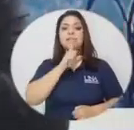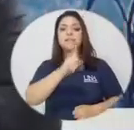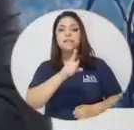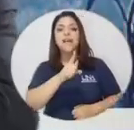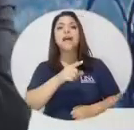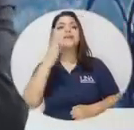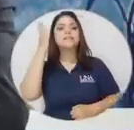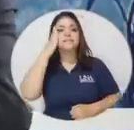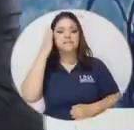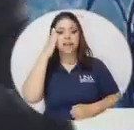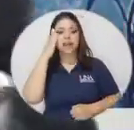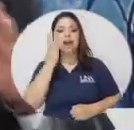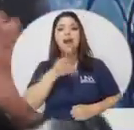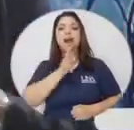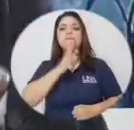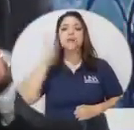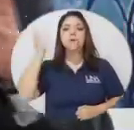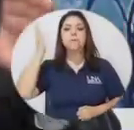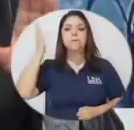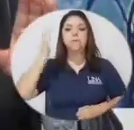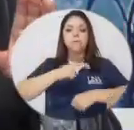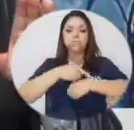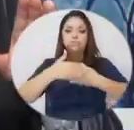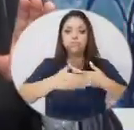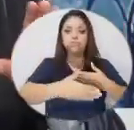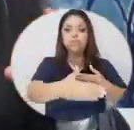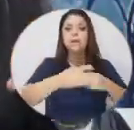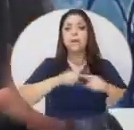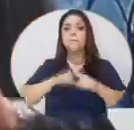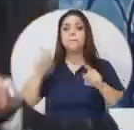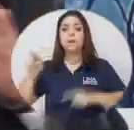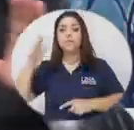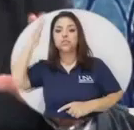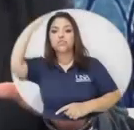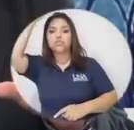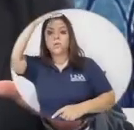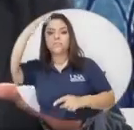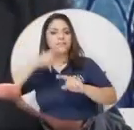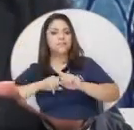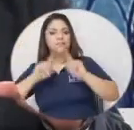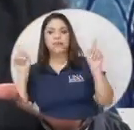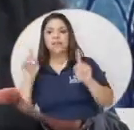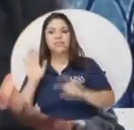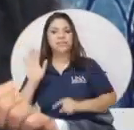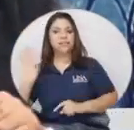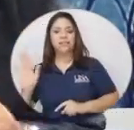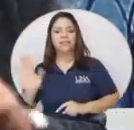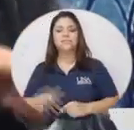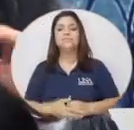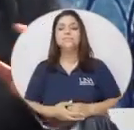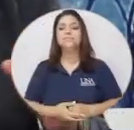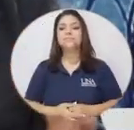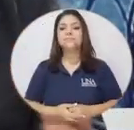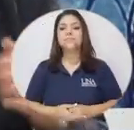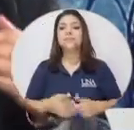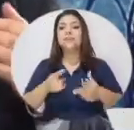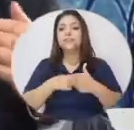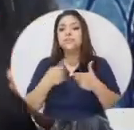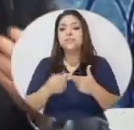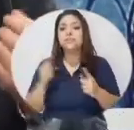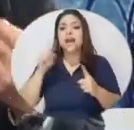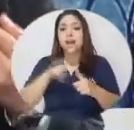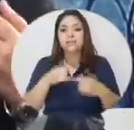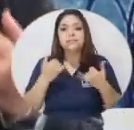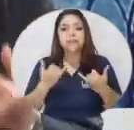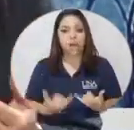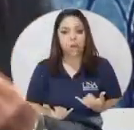van a dejar hablar por un respeto, pero las normas del señor Trump son otras y otras condiciones. Entonces estamos todavía hasta el día de hoy